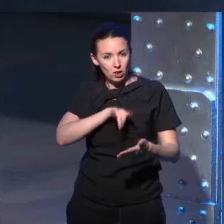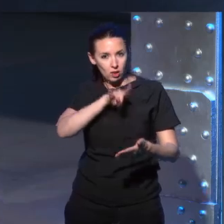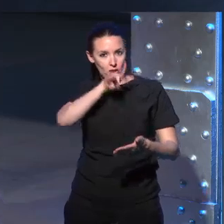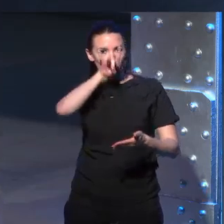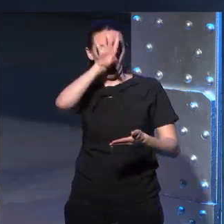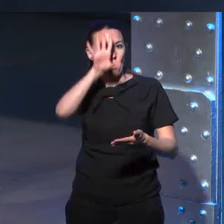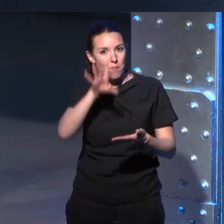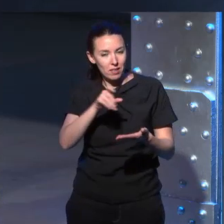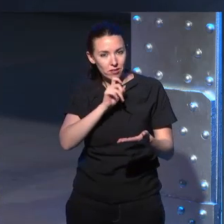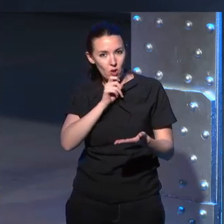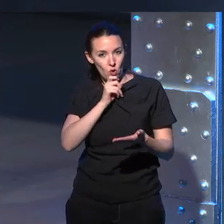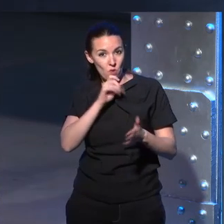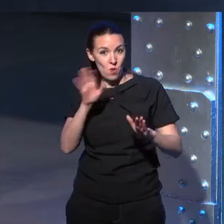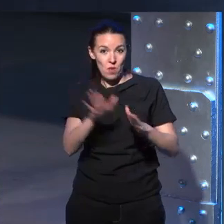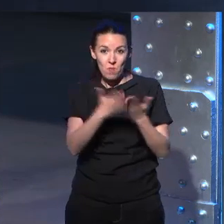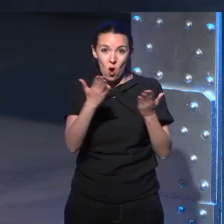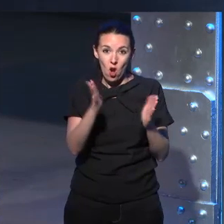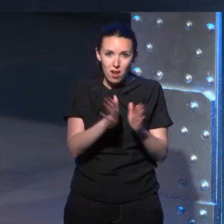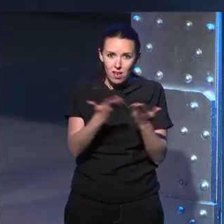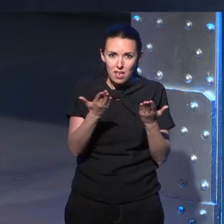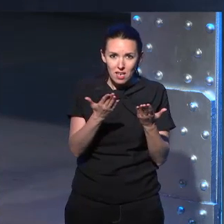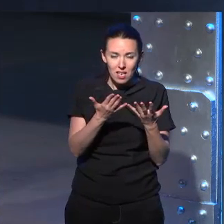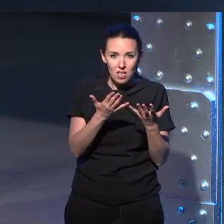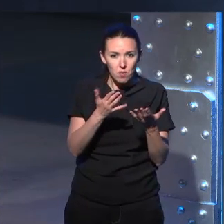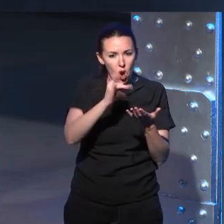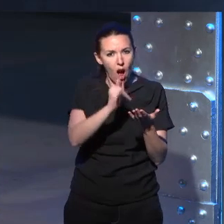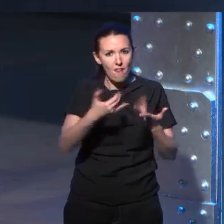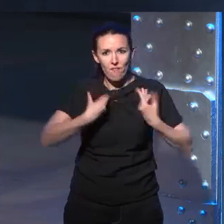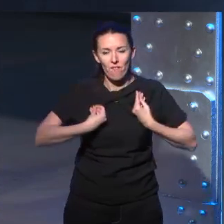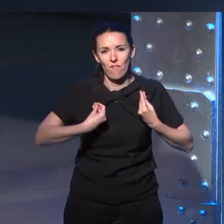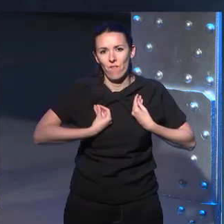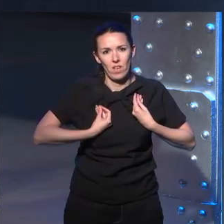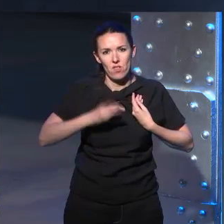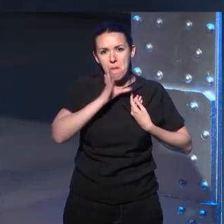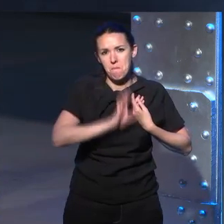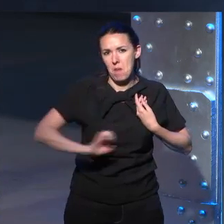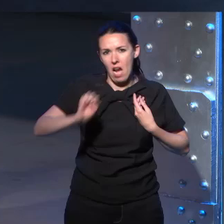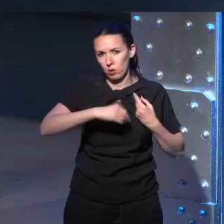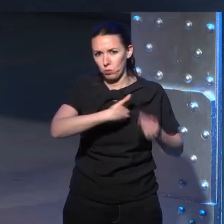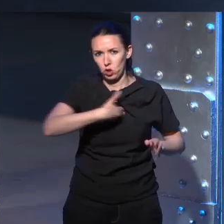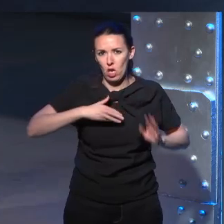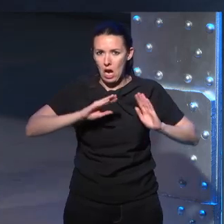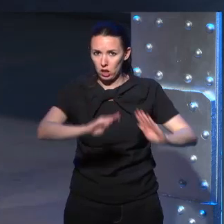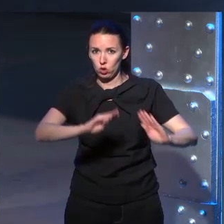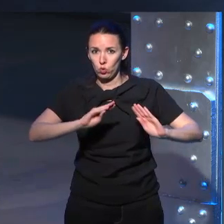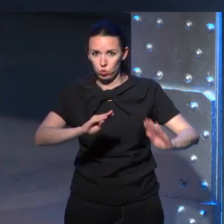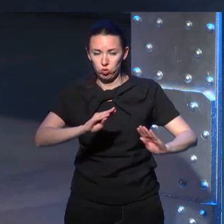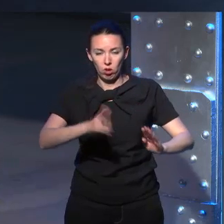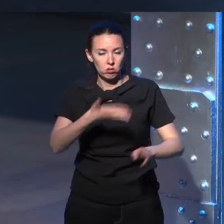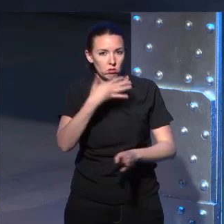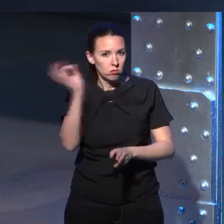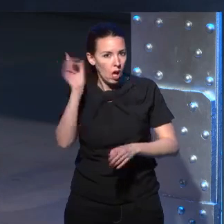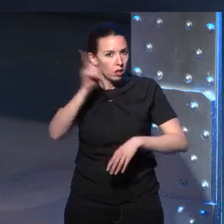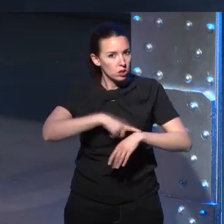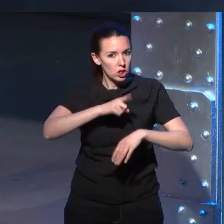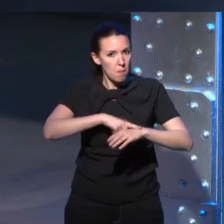emocional, estirando o cortando el hilo de la fábula con el que cose las vidas de sus magníficos personajes. Ese dominio del tempo y